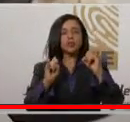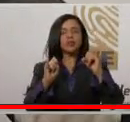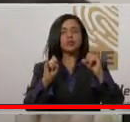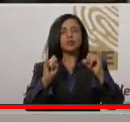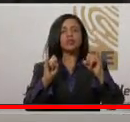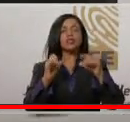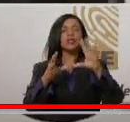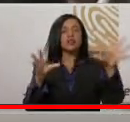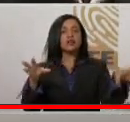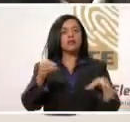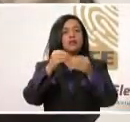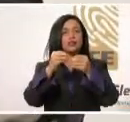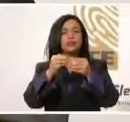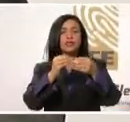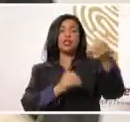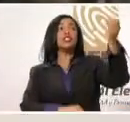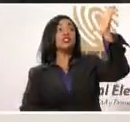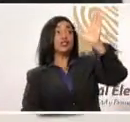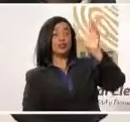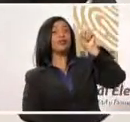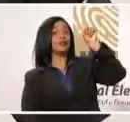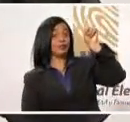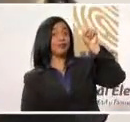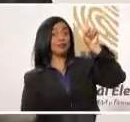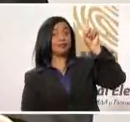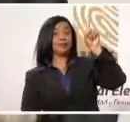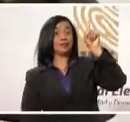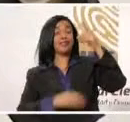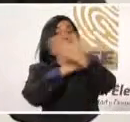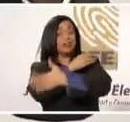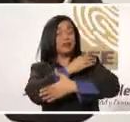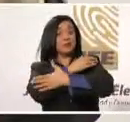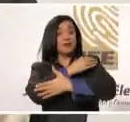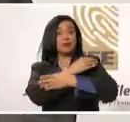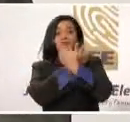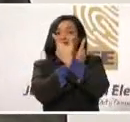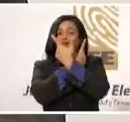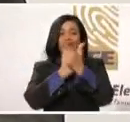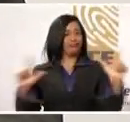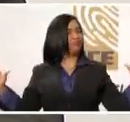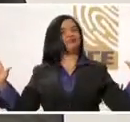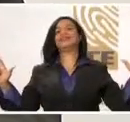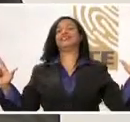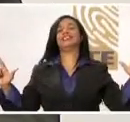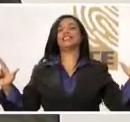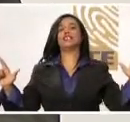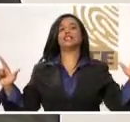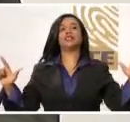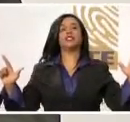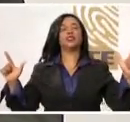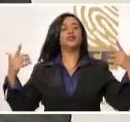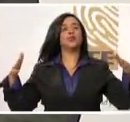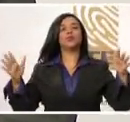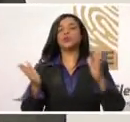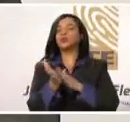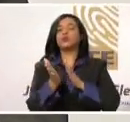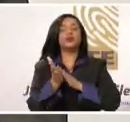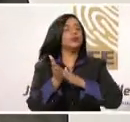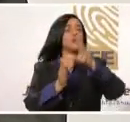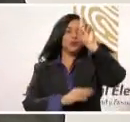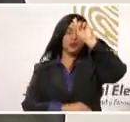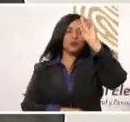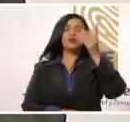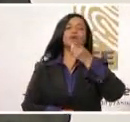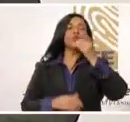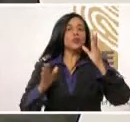en Dios, patria y libertad. ¡Que viva la República Dominicana! ¡Que vivan